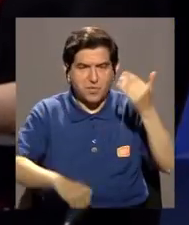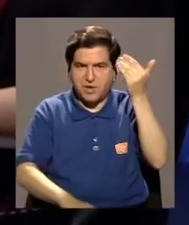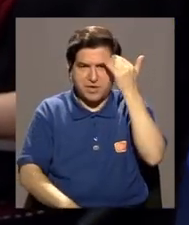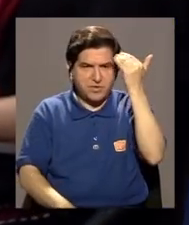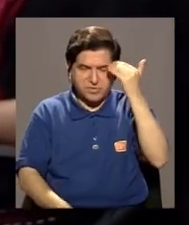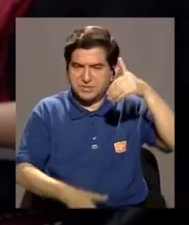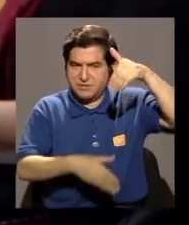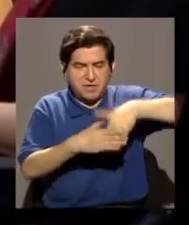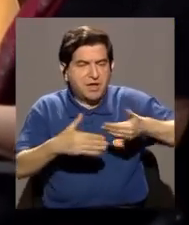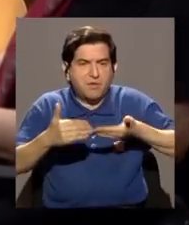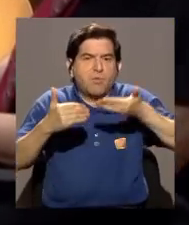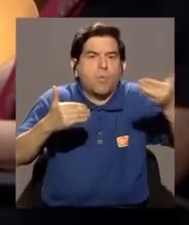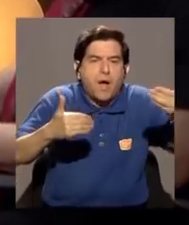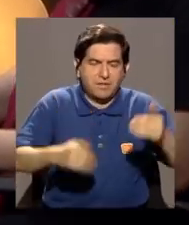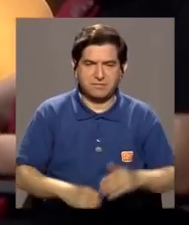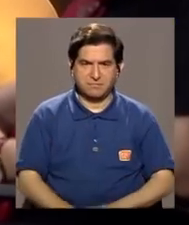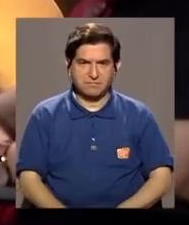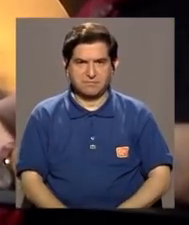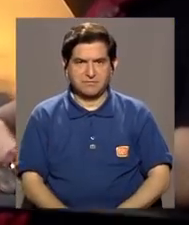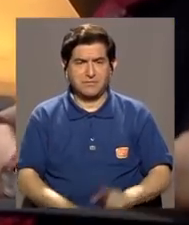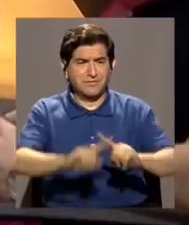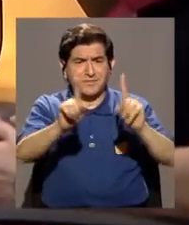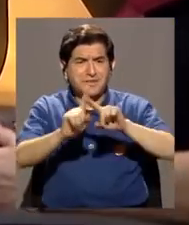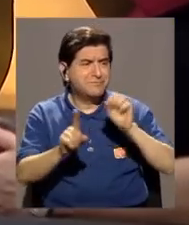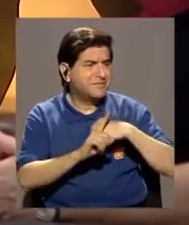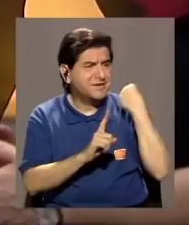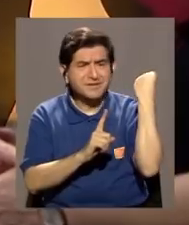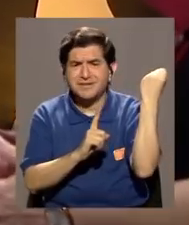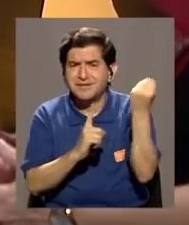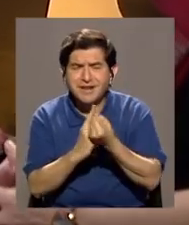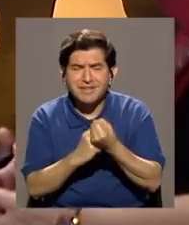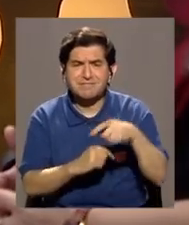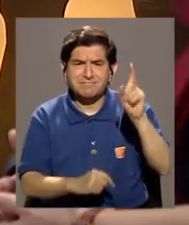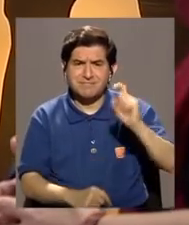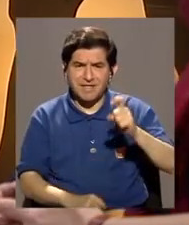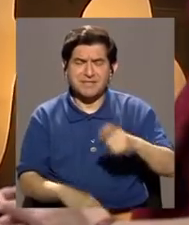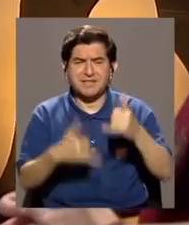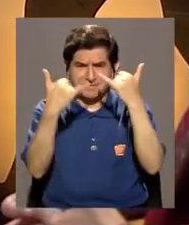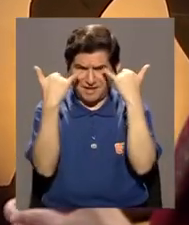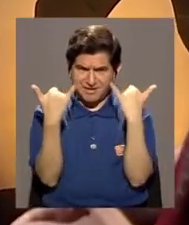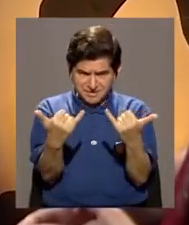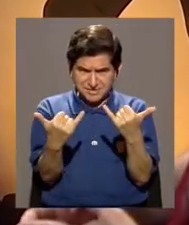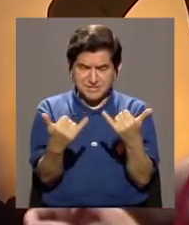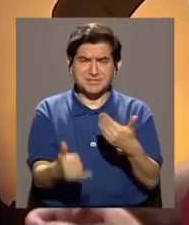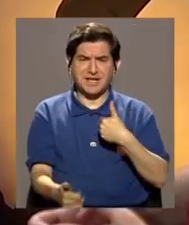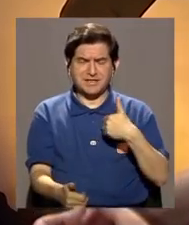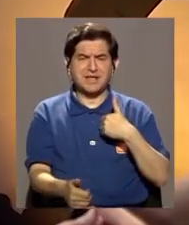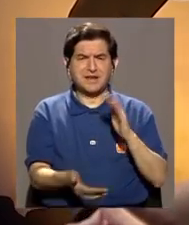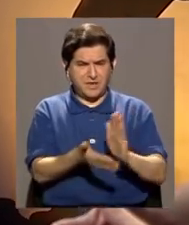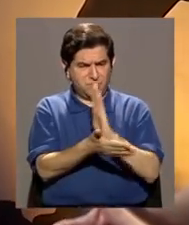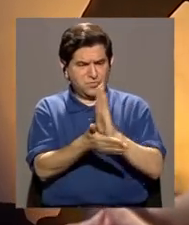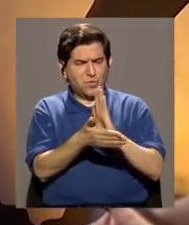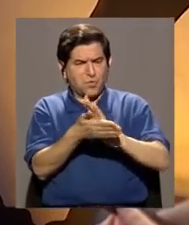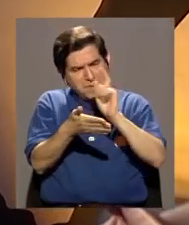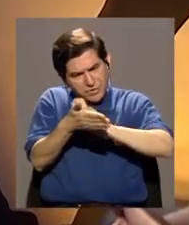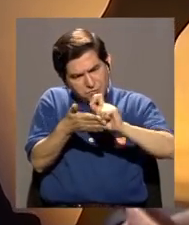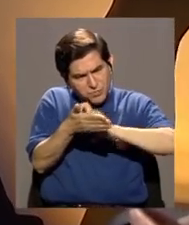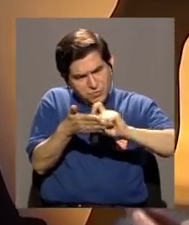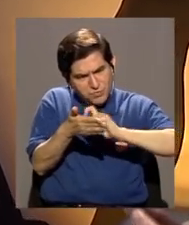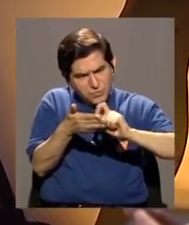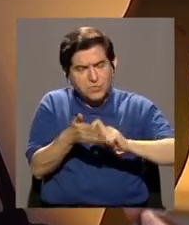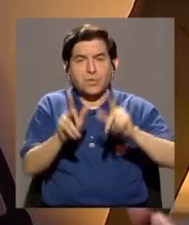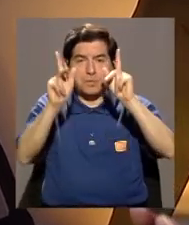momentos en la intervención hay un montón de condiciones que deberían de estar como dice usted en un protocolo de trabajo